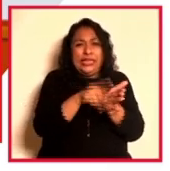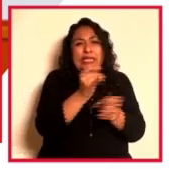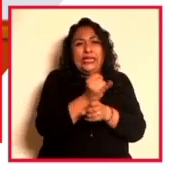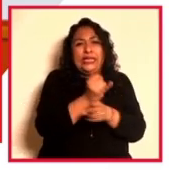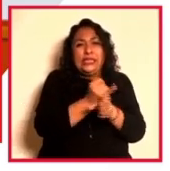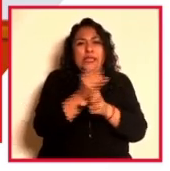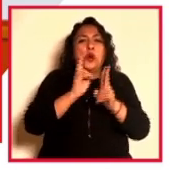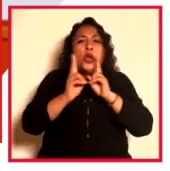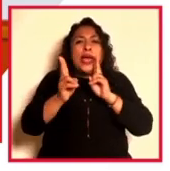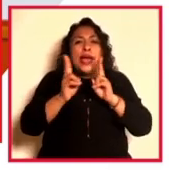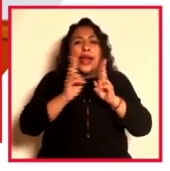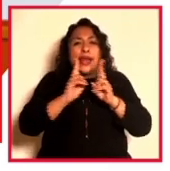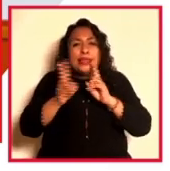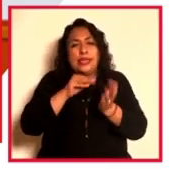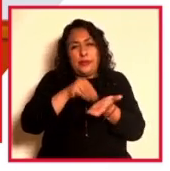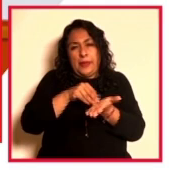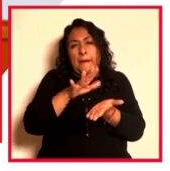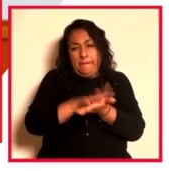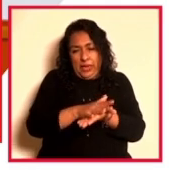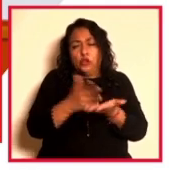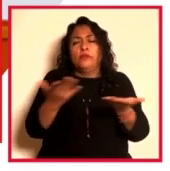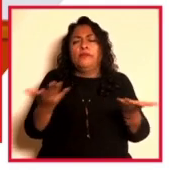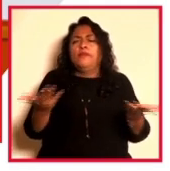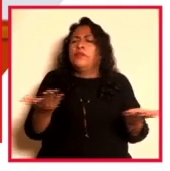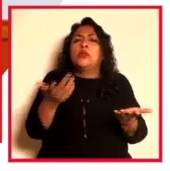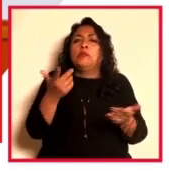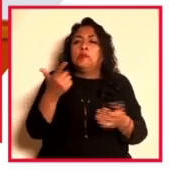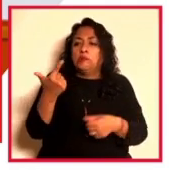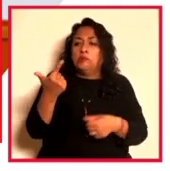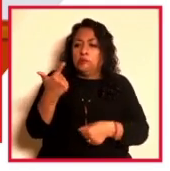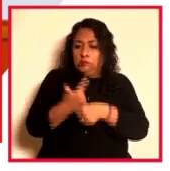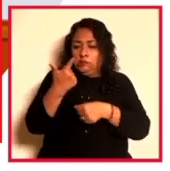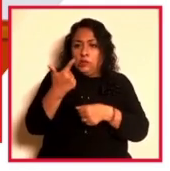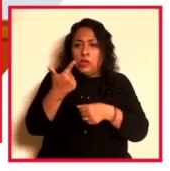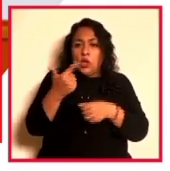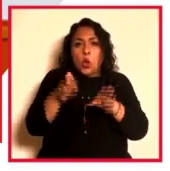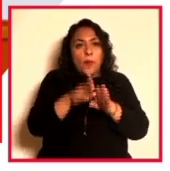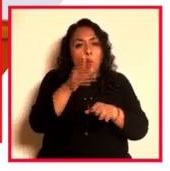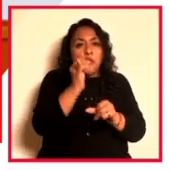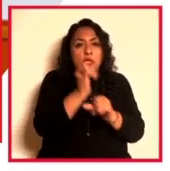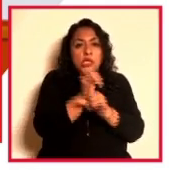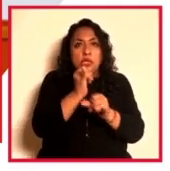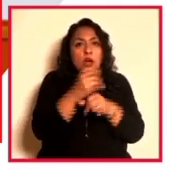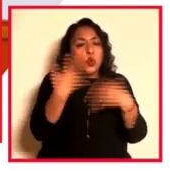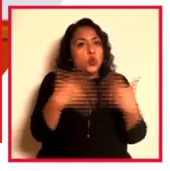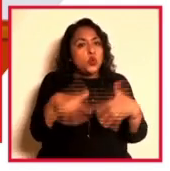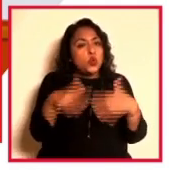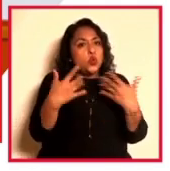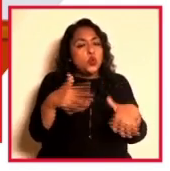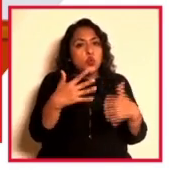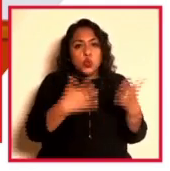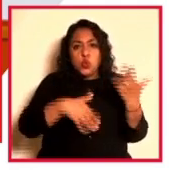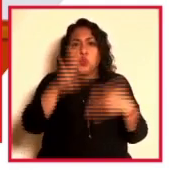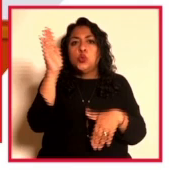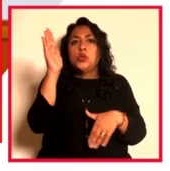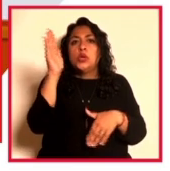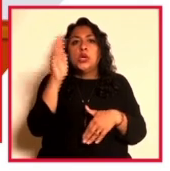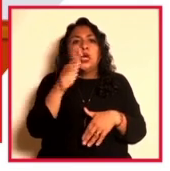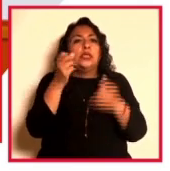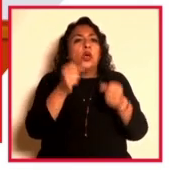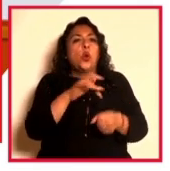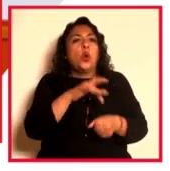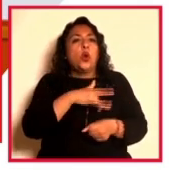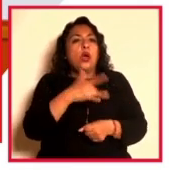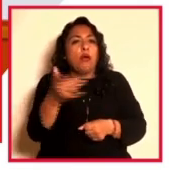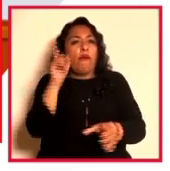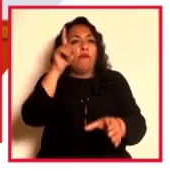en medios impresos cuándo descubres el potencial de los medios electrónicos Y seguramente te enamoras para incorporarte a